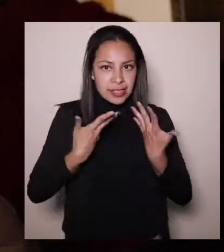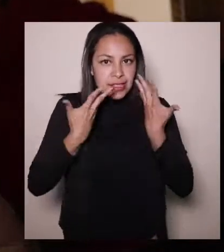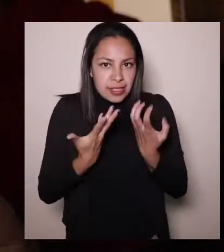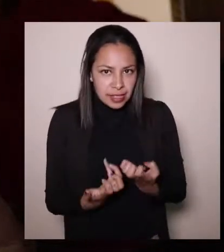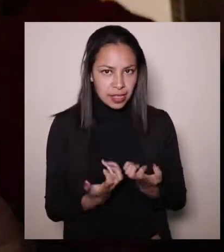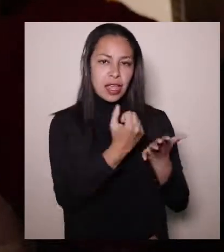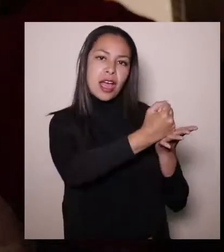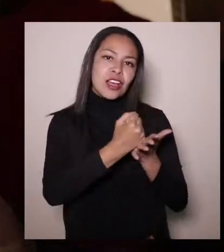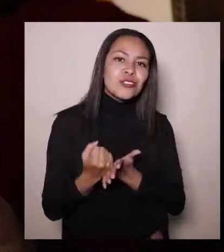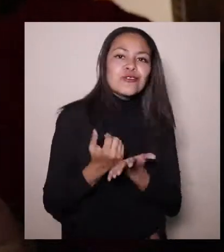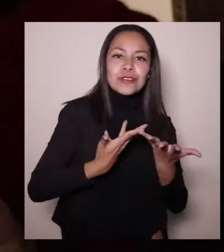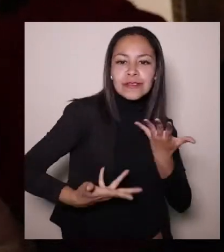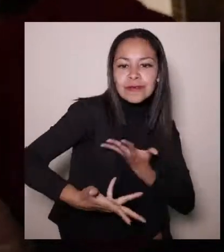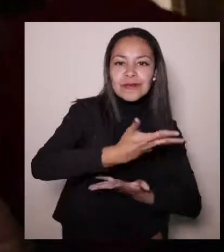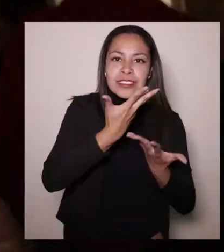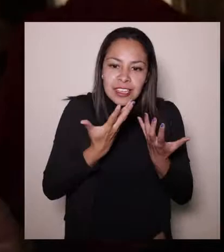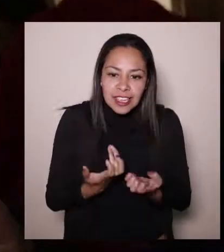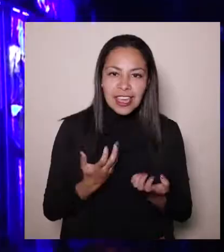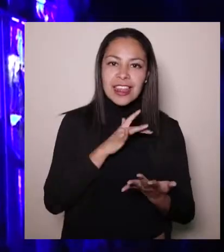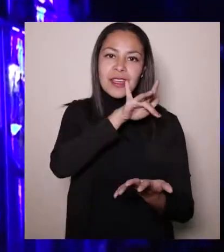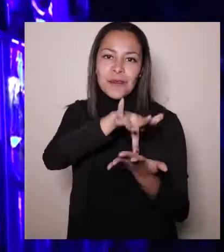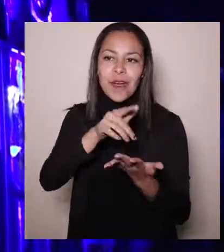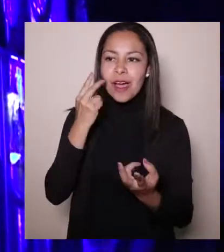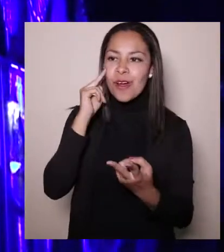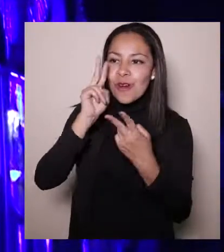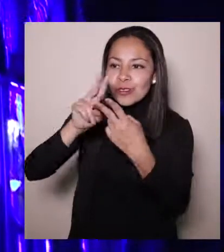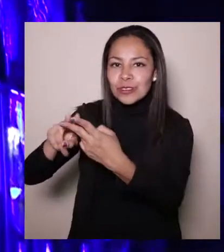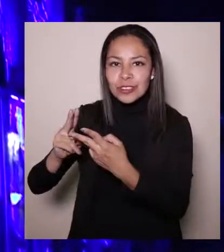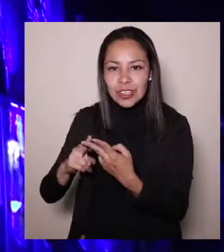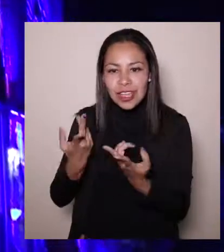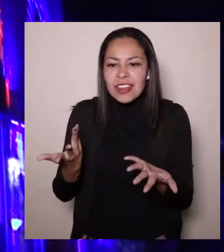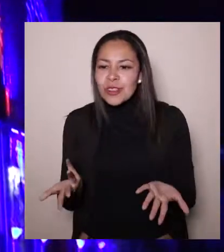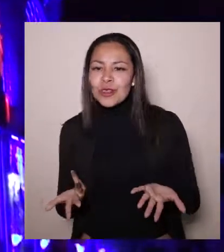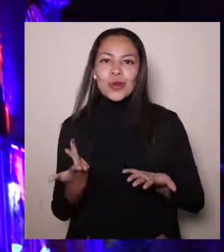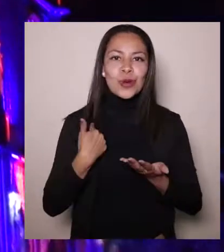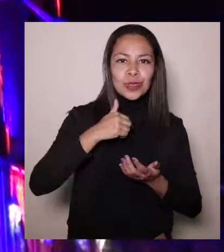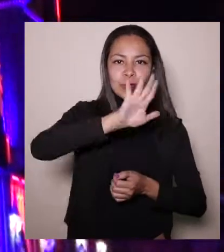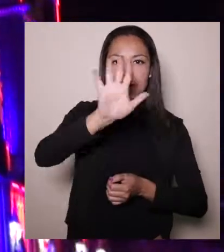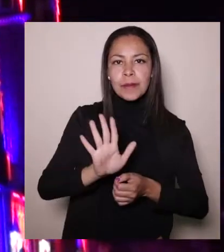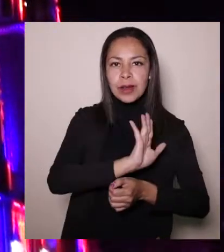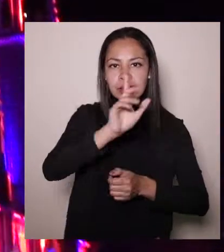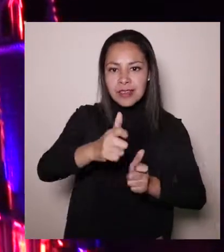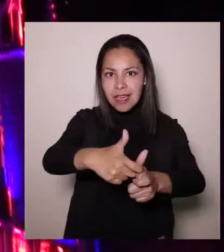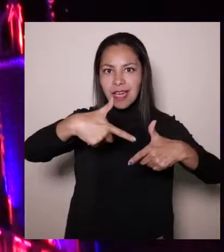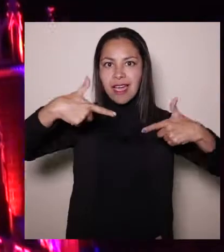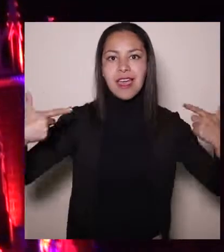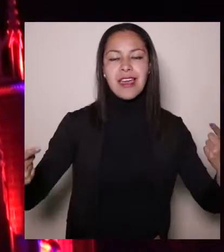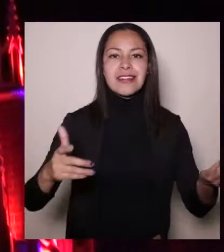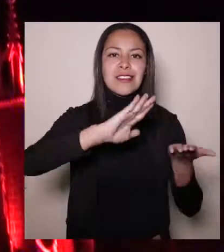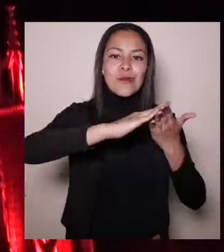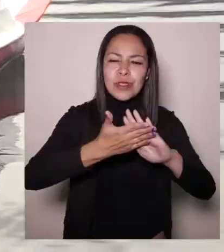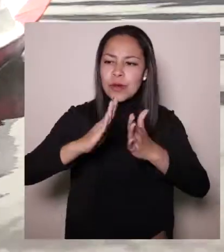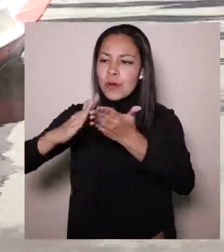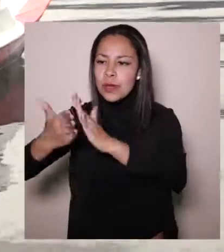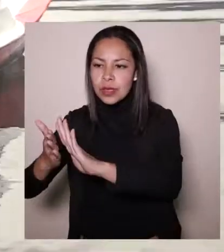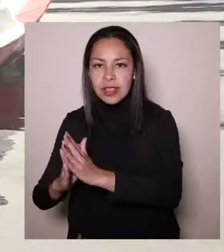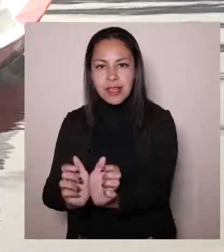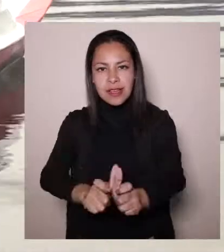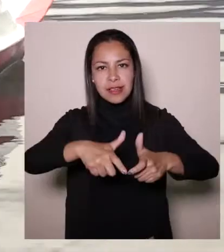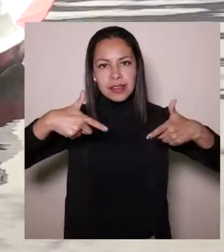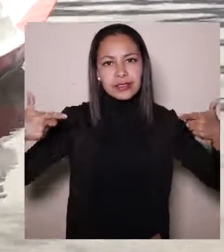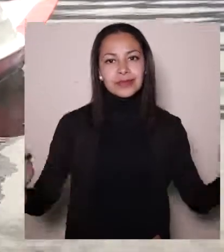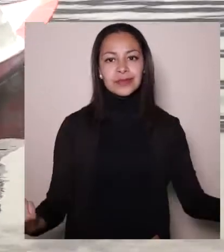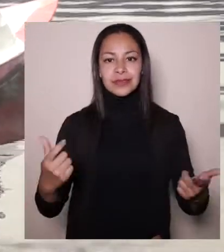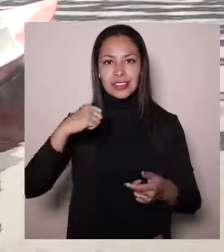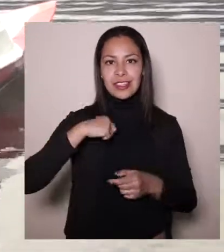de por medio, sino la voluntad, las ganas de colaborar, las ganas de ir y conocer y recorrer este departamento